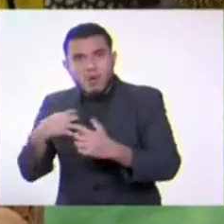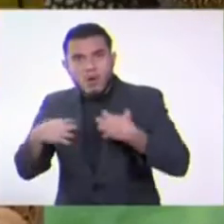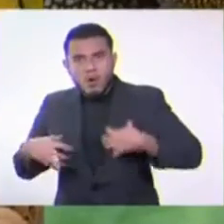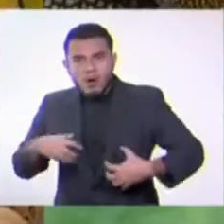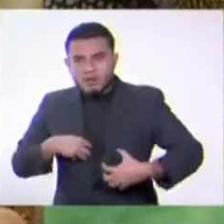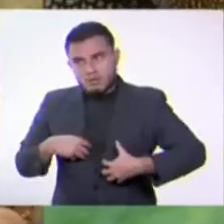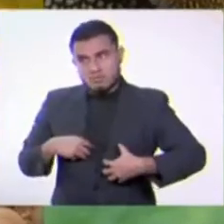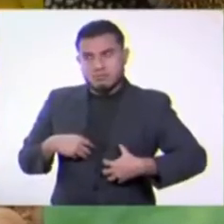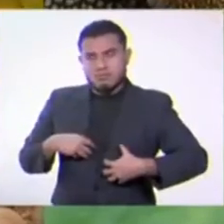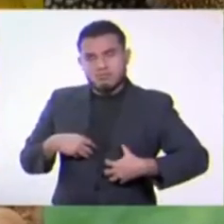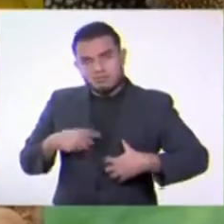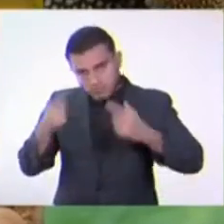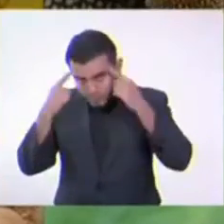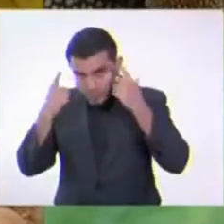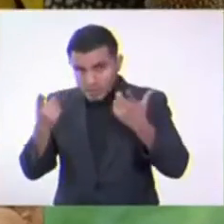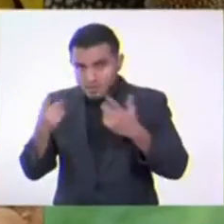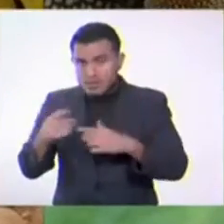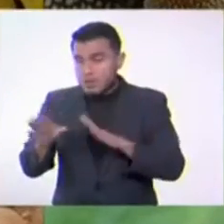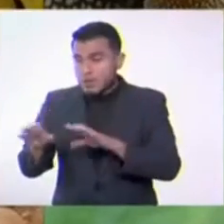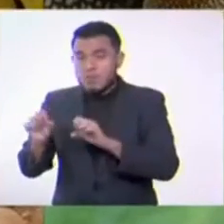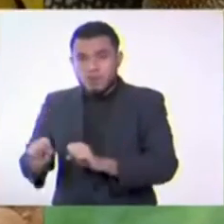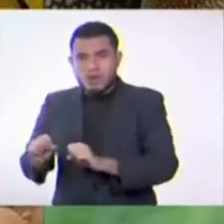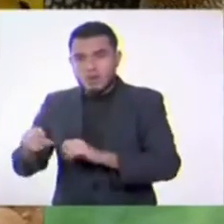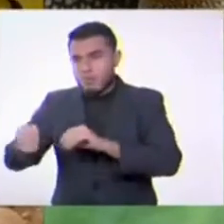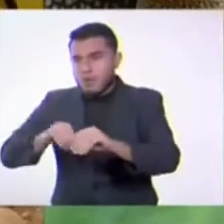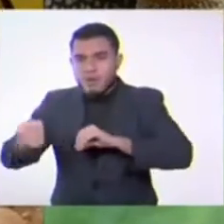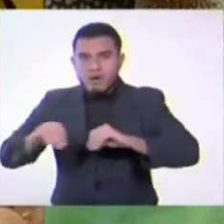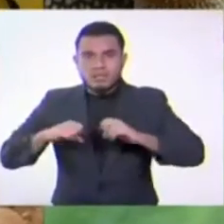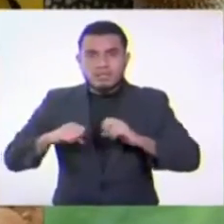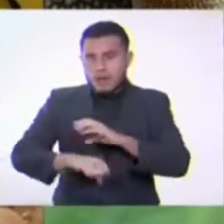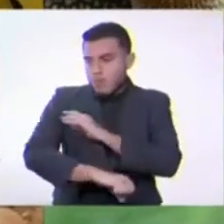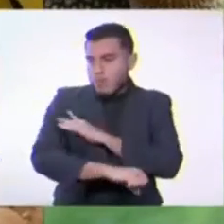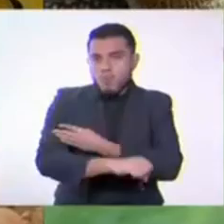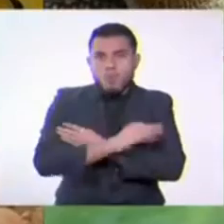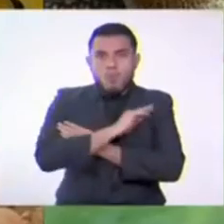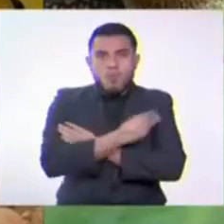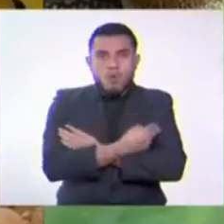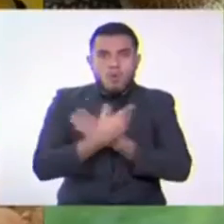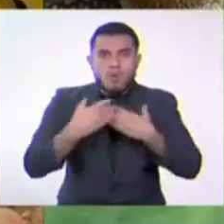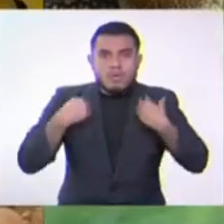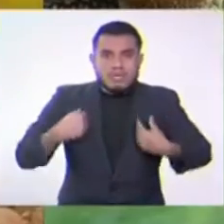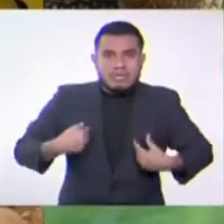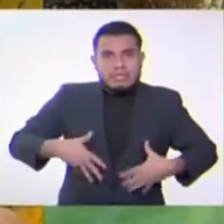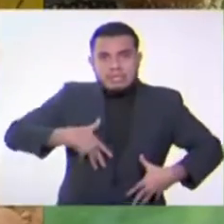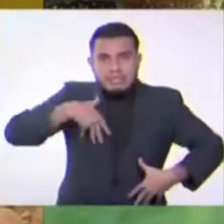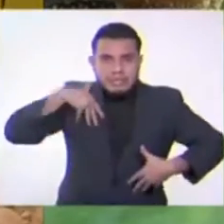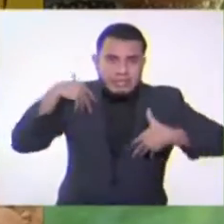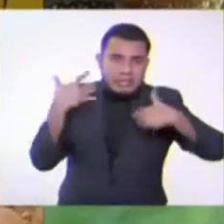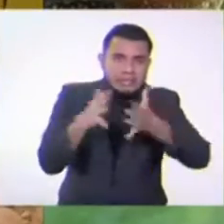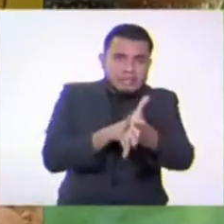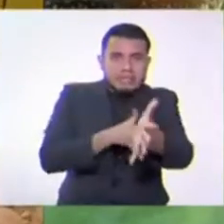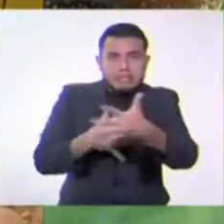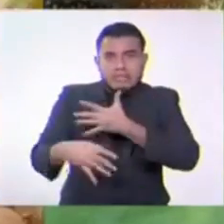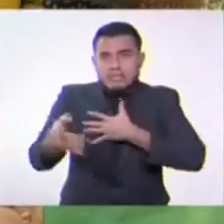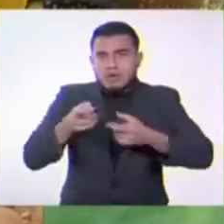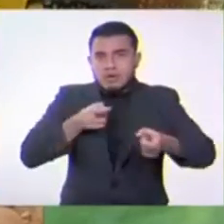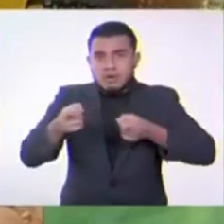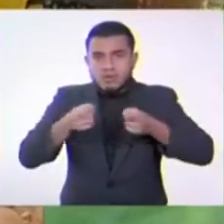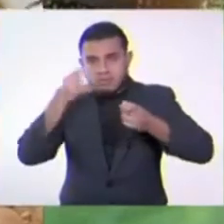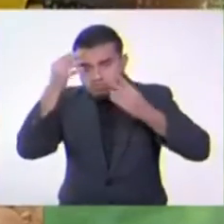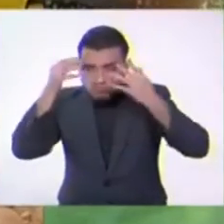La mayoría pueden moverse mediante contracción muscular y tejido nervioso que coordina las respuestas a los